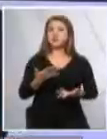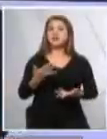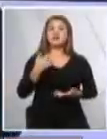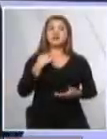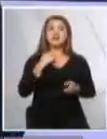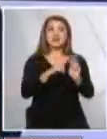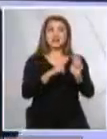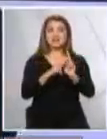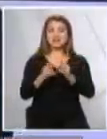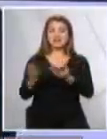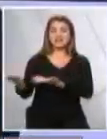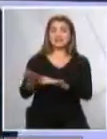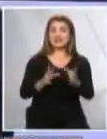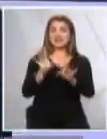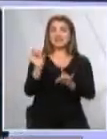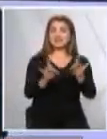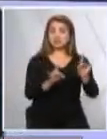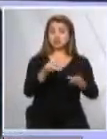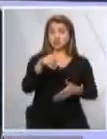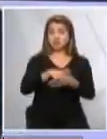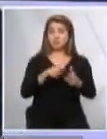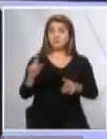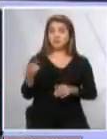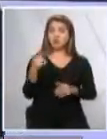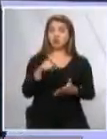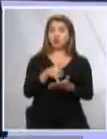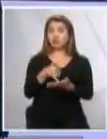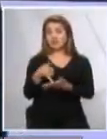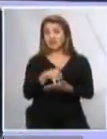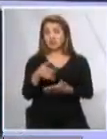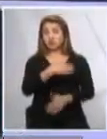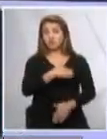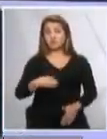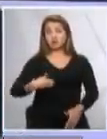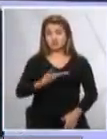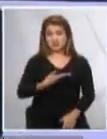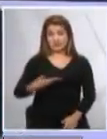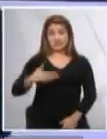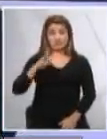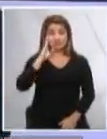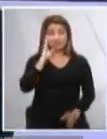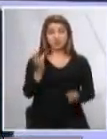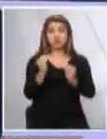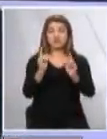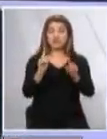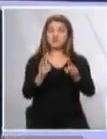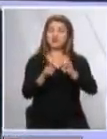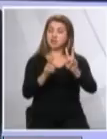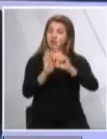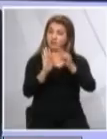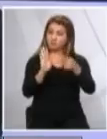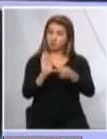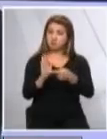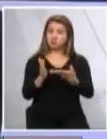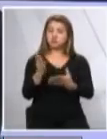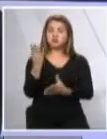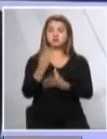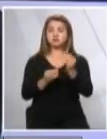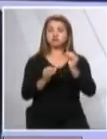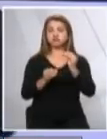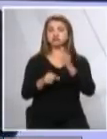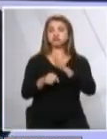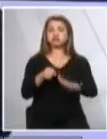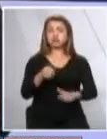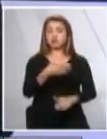hace traer las elecciones hacia adelante primero es debilitar el gobierno de Michelle Bachelet, que era el gobierno que supuestamente tenía que hacer la reforma, y por tanto lo acaba con el gobierno